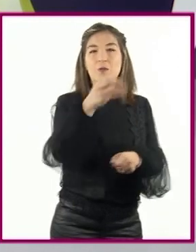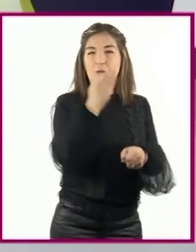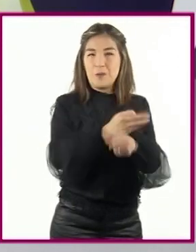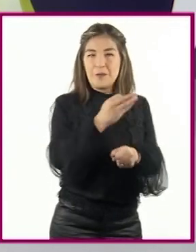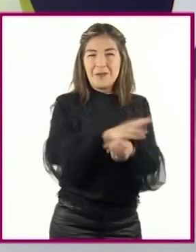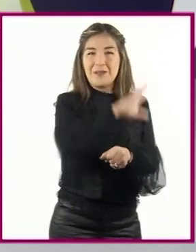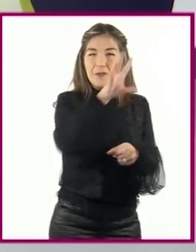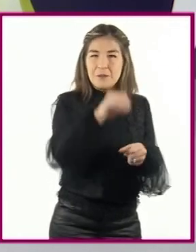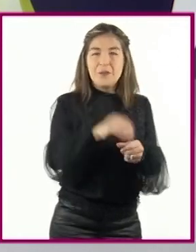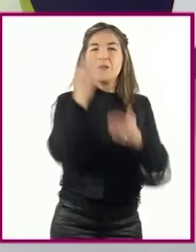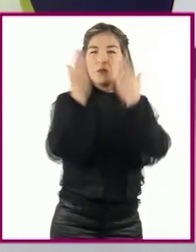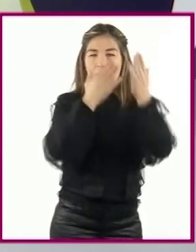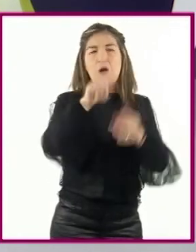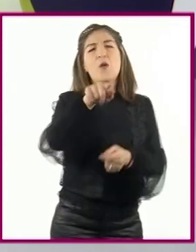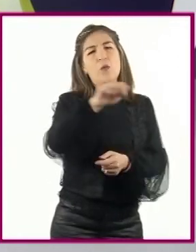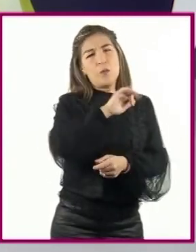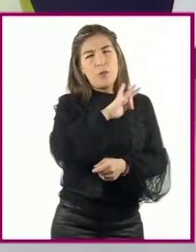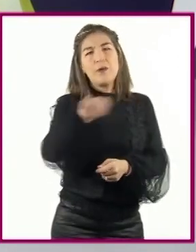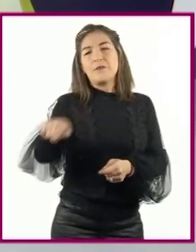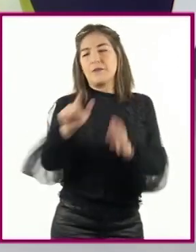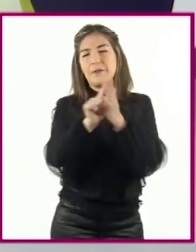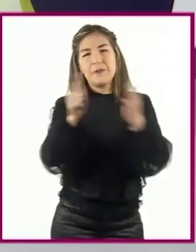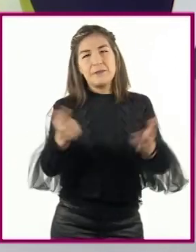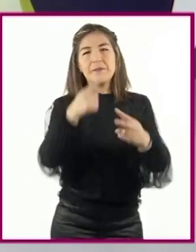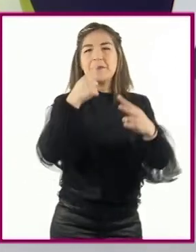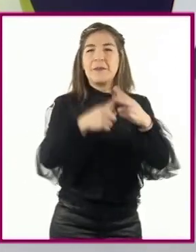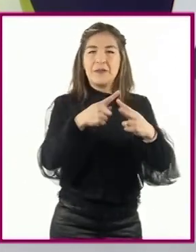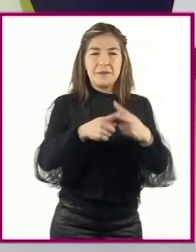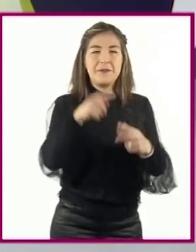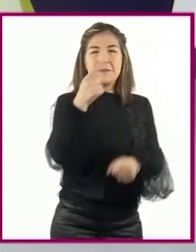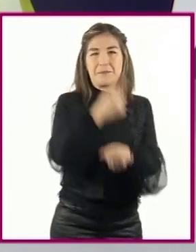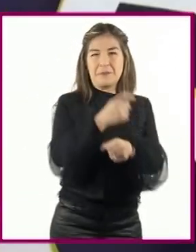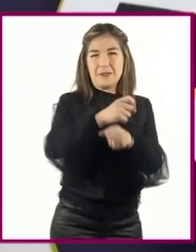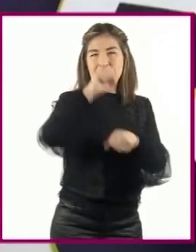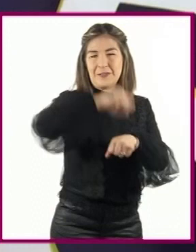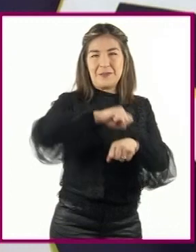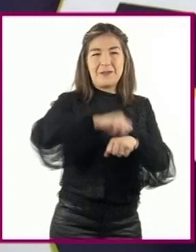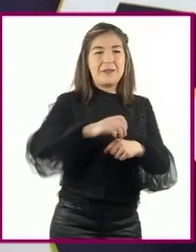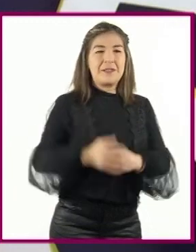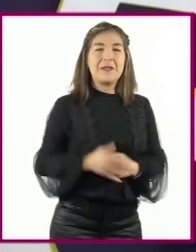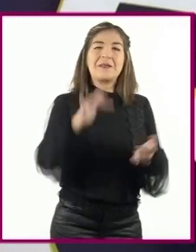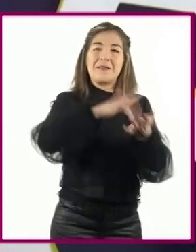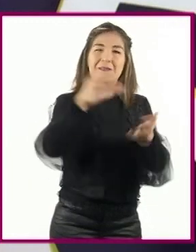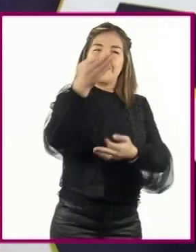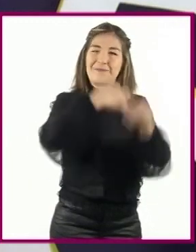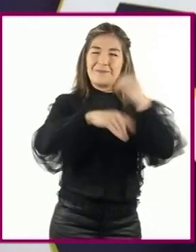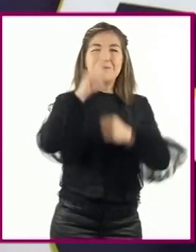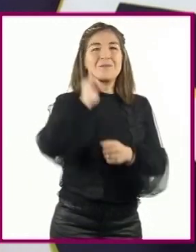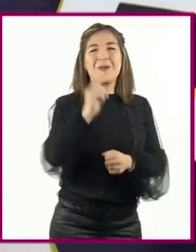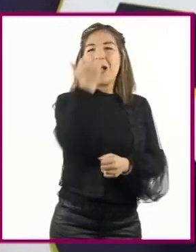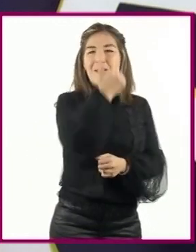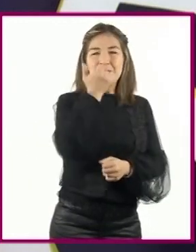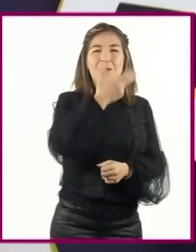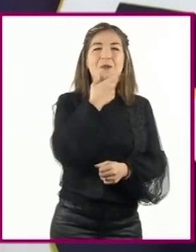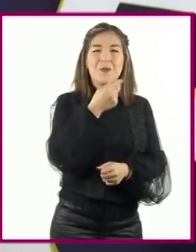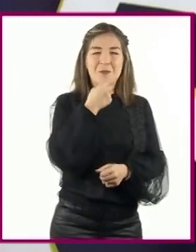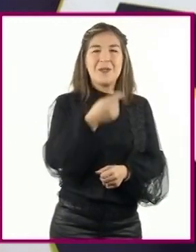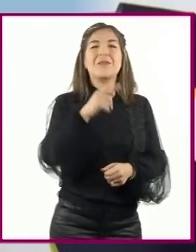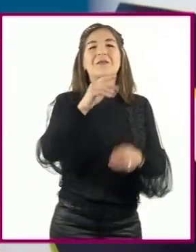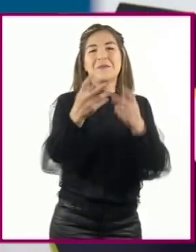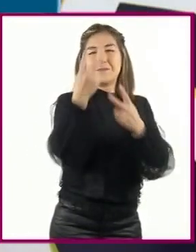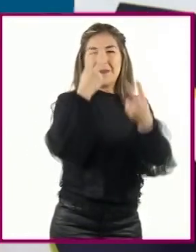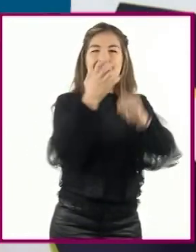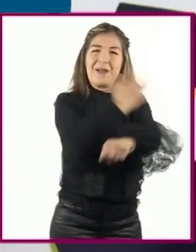pueden consultar otras fuentes, como su libro de texto de matemáticas de primer grado. Gracias a todas las alumnas y todos los alumnos que nos